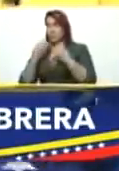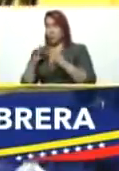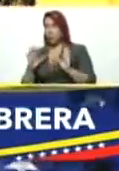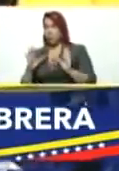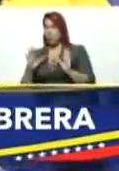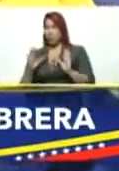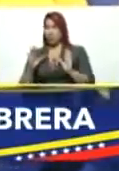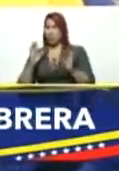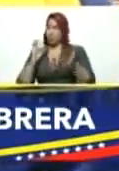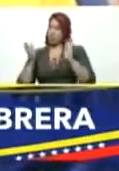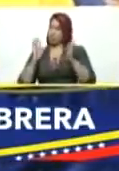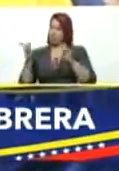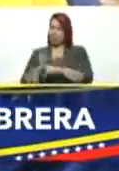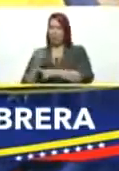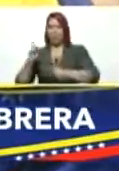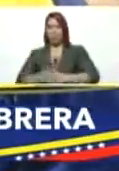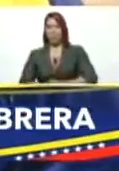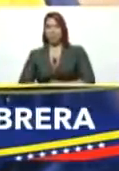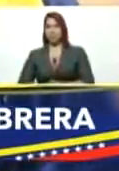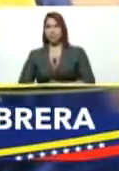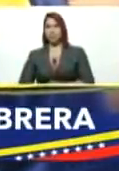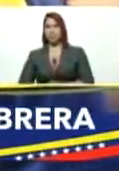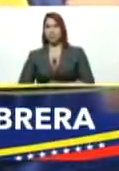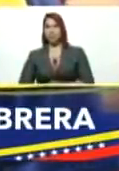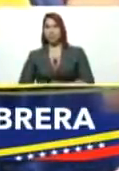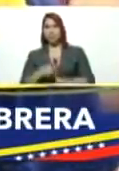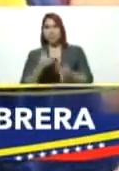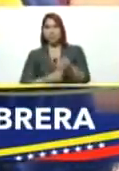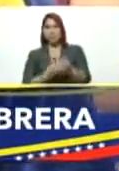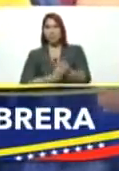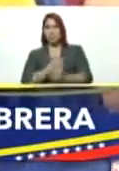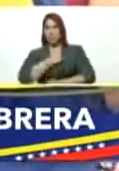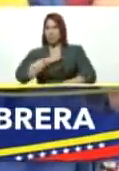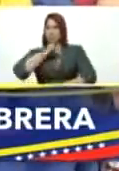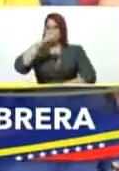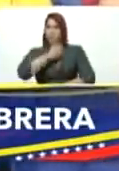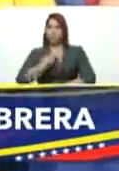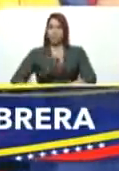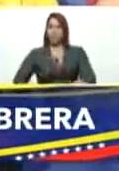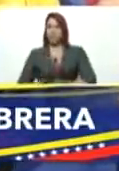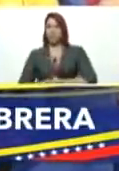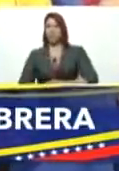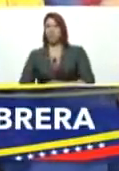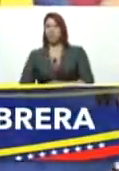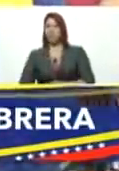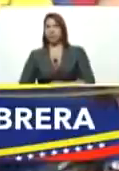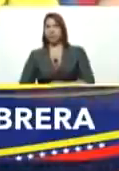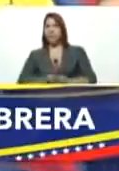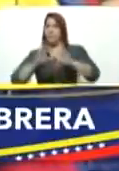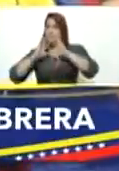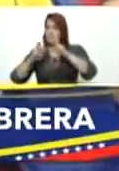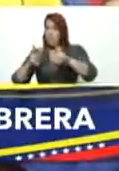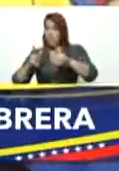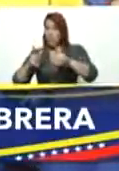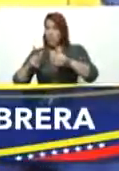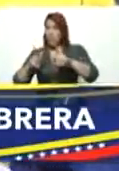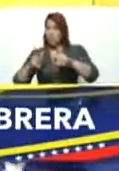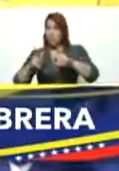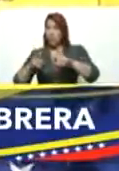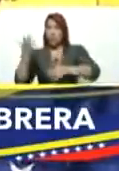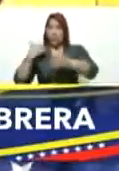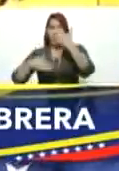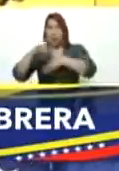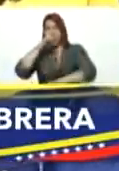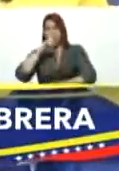hacerle un conversado rapidito mi hermano de clase camarada presidente le voy a comentar y me voy a trasladar al año